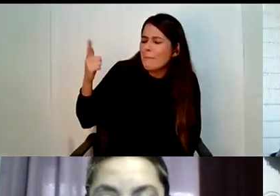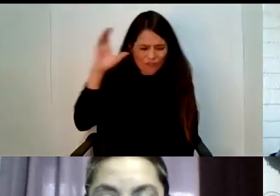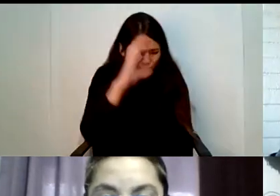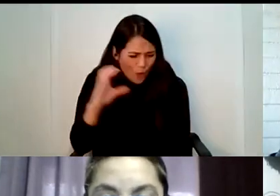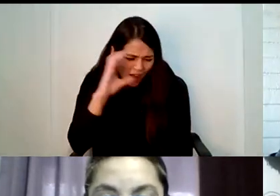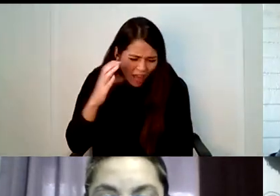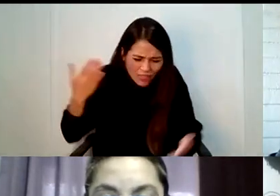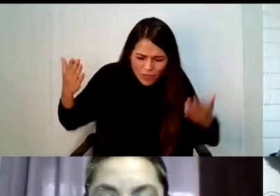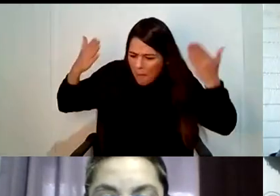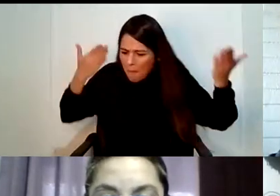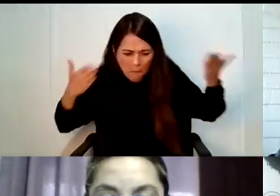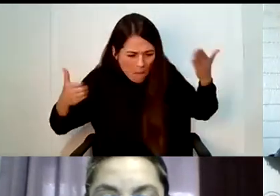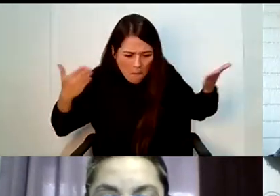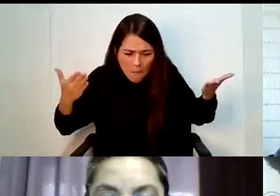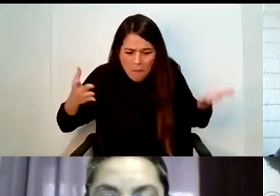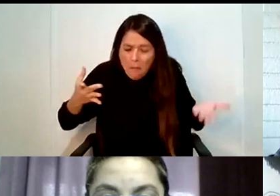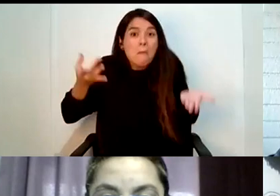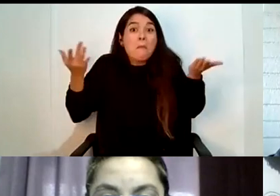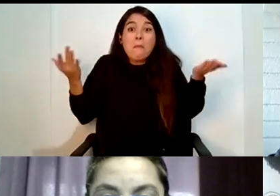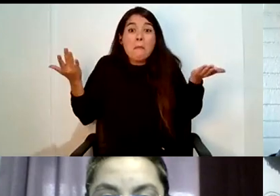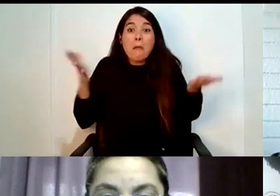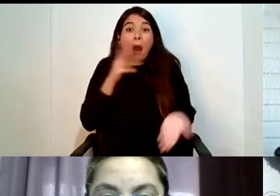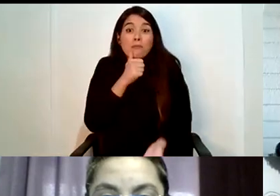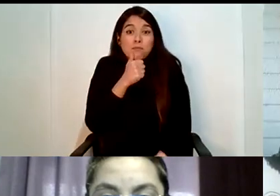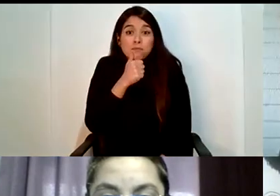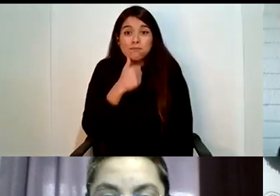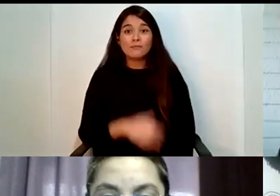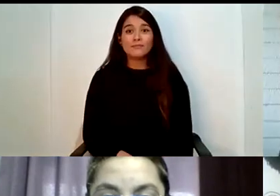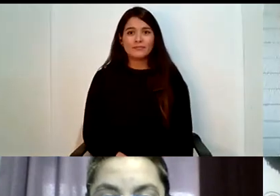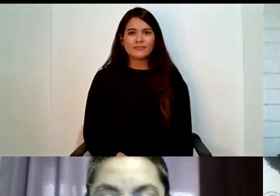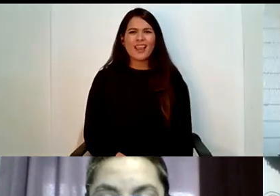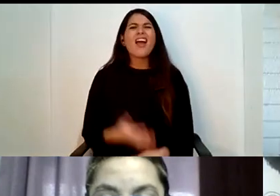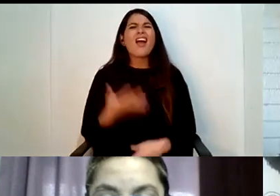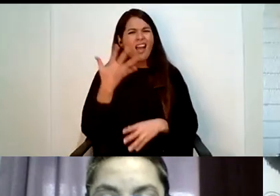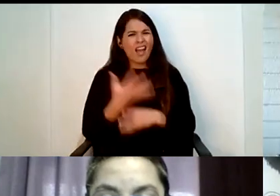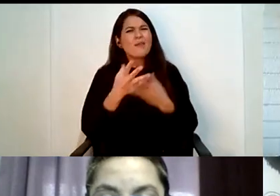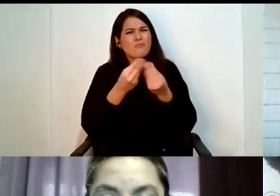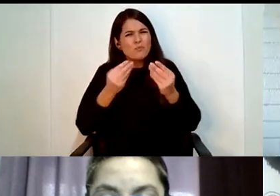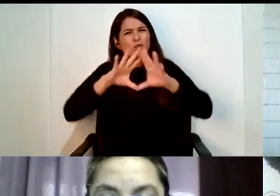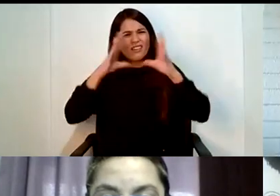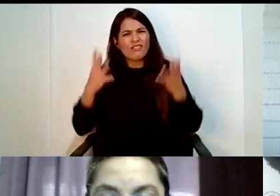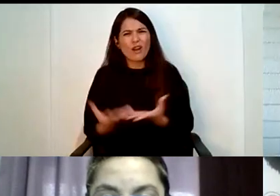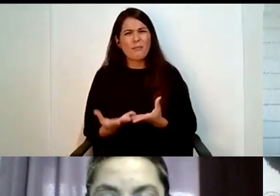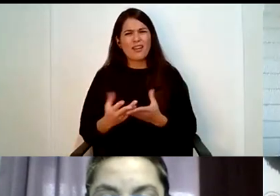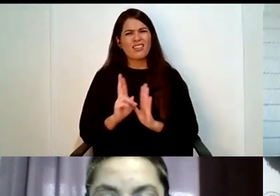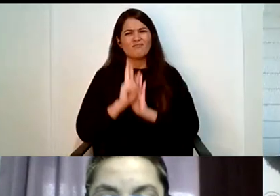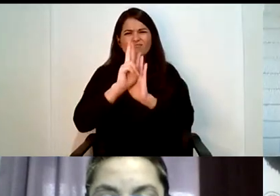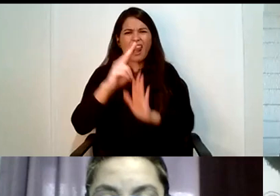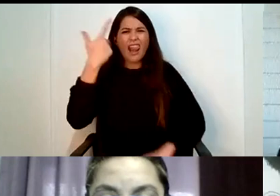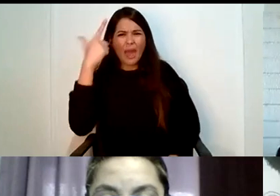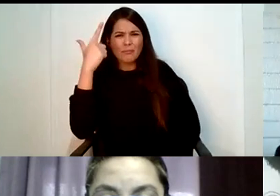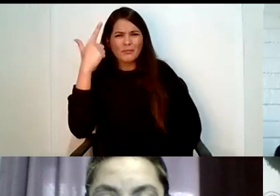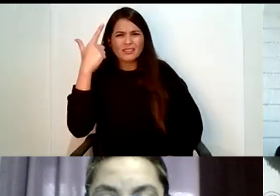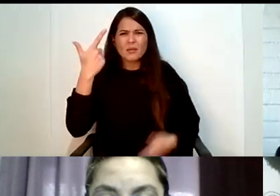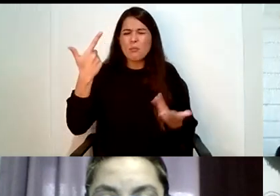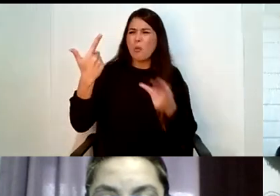de la mesa y no lo he encontrado. Hay muchas maneras de representar un lápiz, por muy extrañas o bizarras